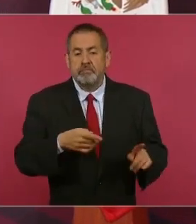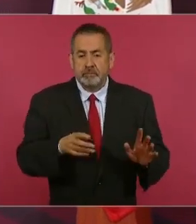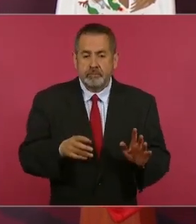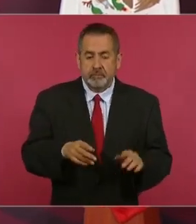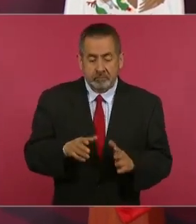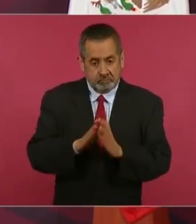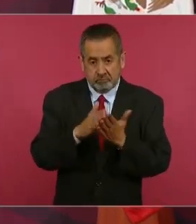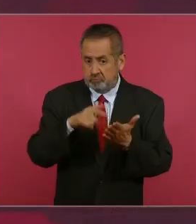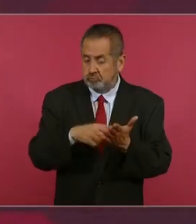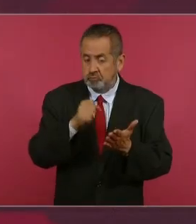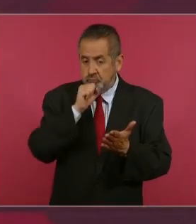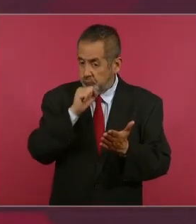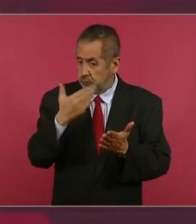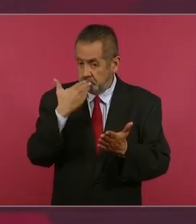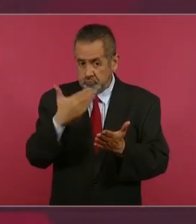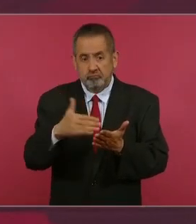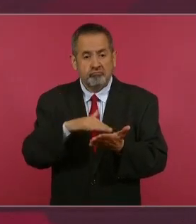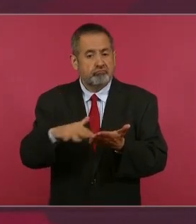Es un buen libro,